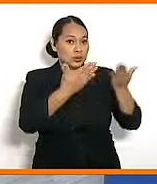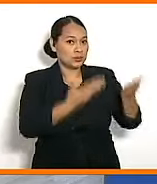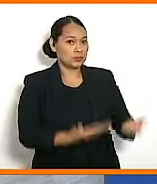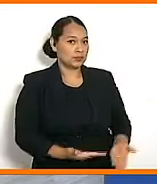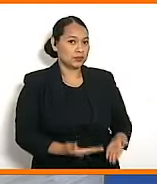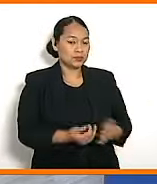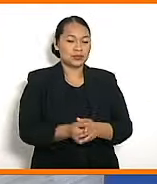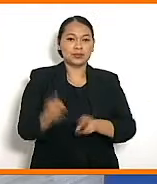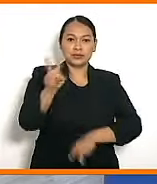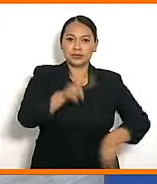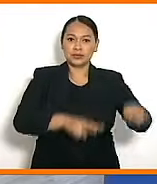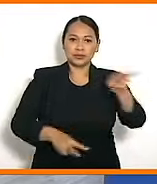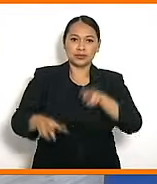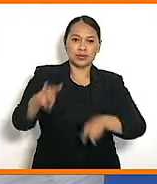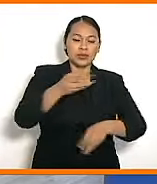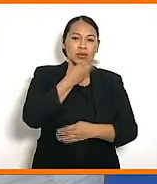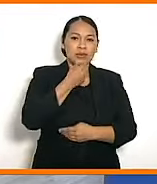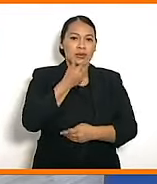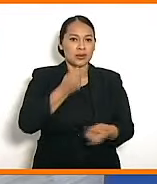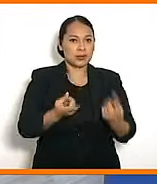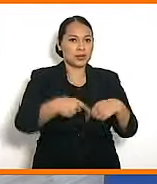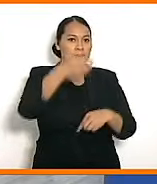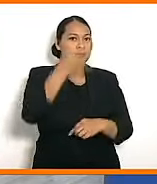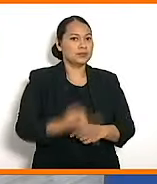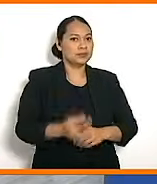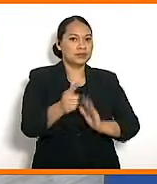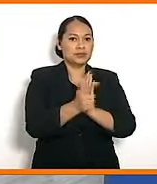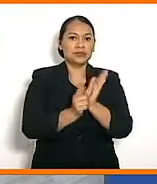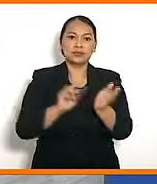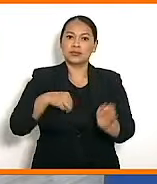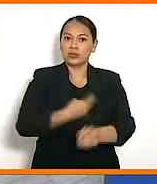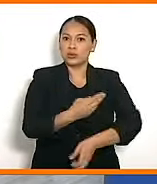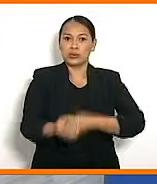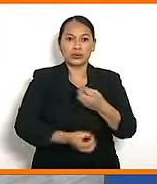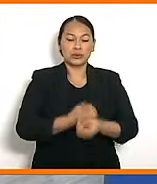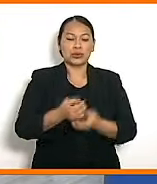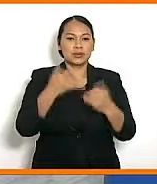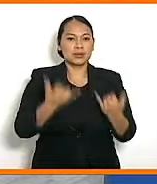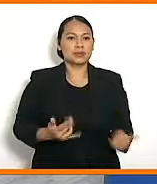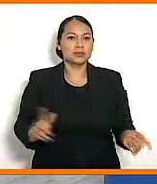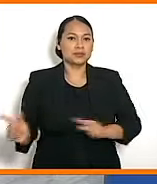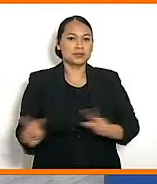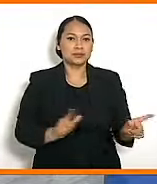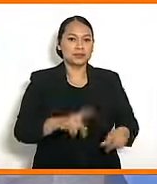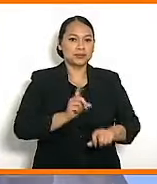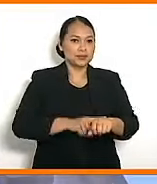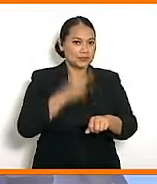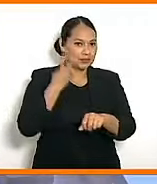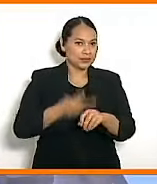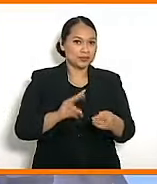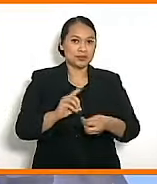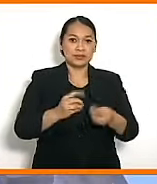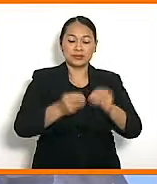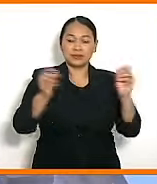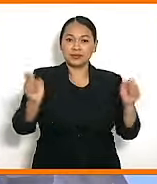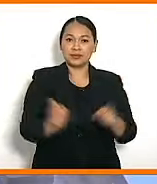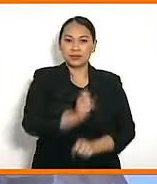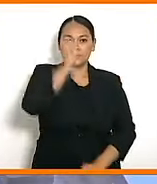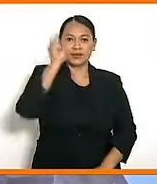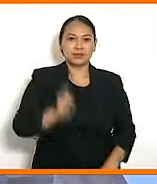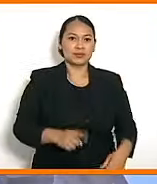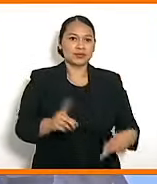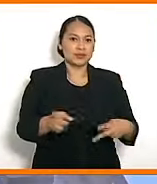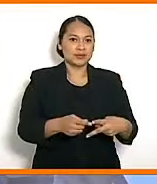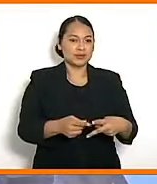quien da fe y legalidad a cada uno de nuestros sorteos. Ahora sí, espero que estés listo porque conoceremos ese primer dígito en tu primera